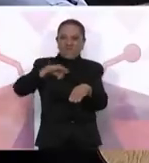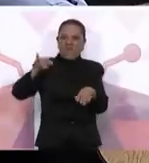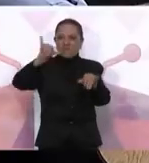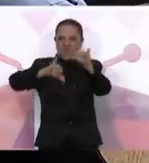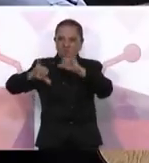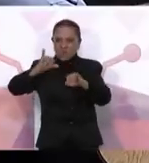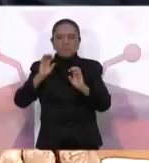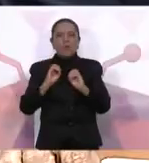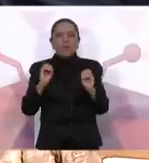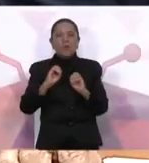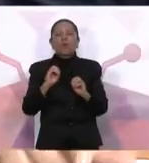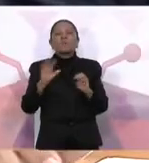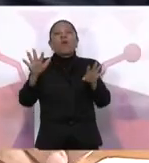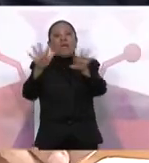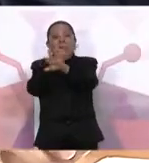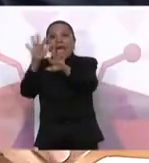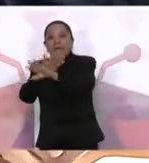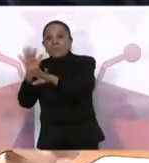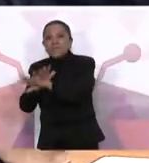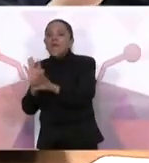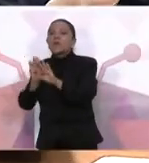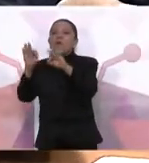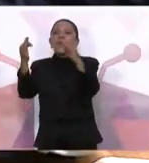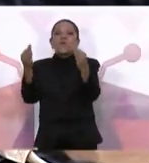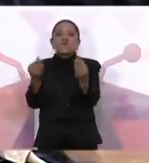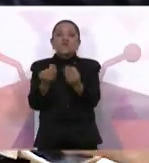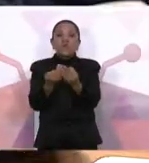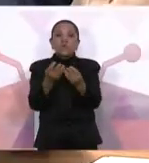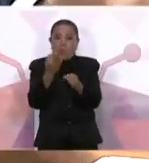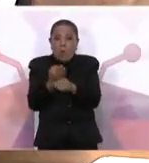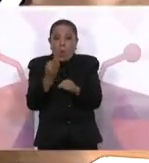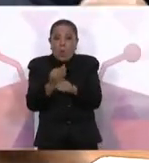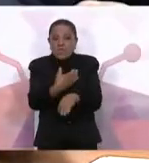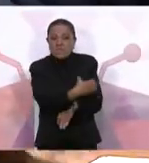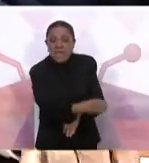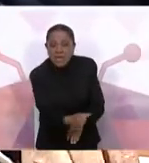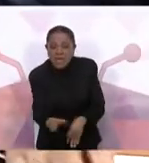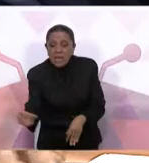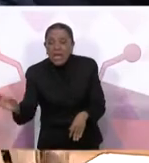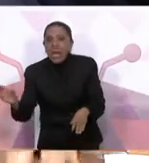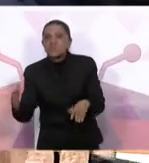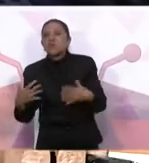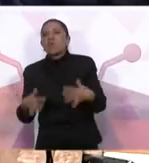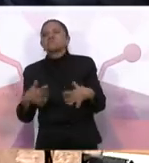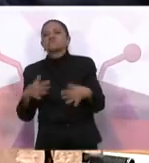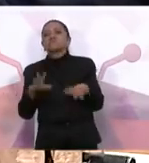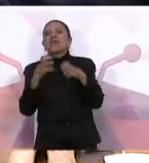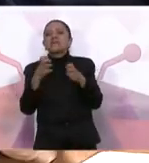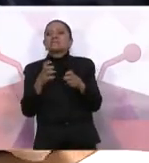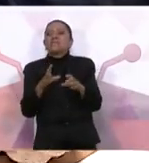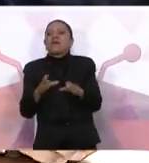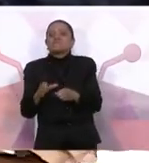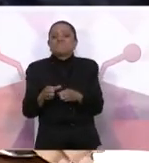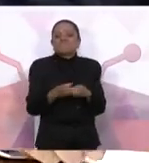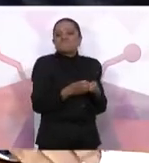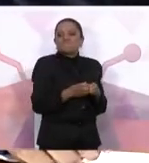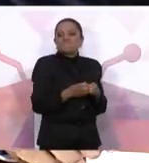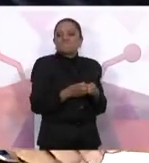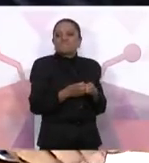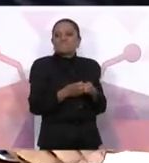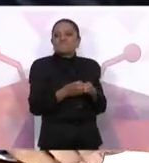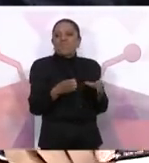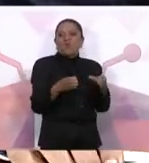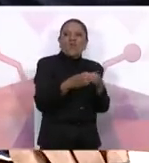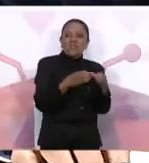producción actualmente el campo está en las garras de los monopolios de agroquímicos